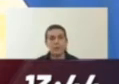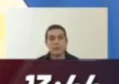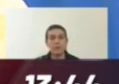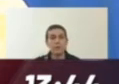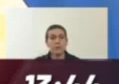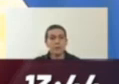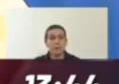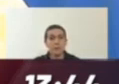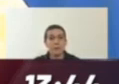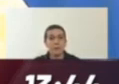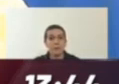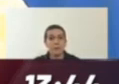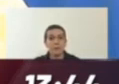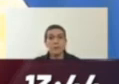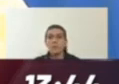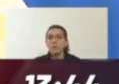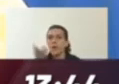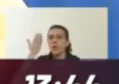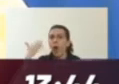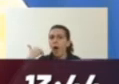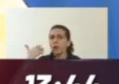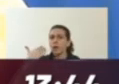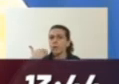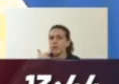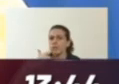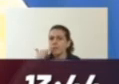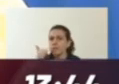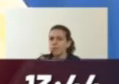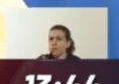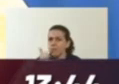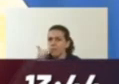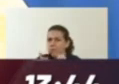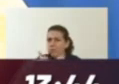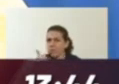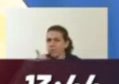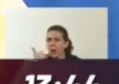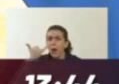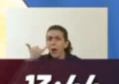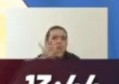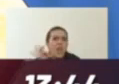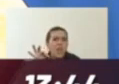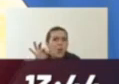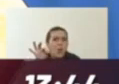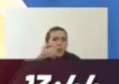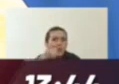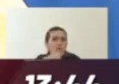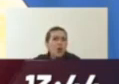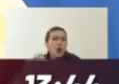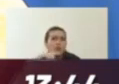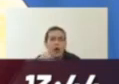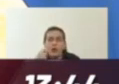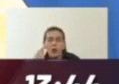estamos como les dije al comienzo, estamos enfrentando a un enemigo invisible y la verdad es